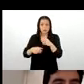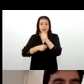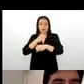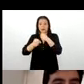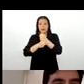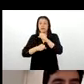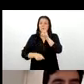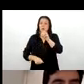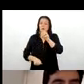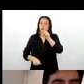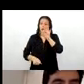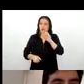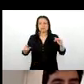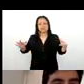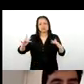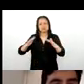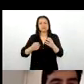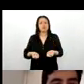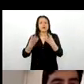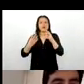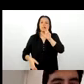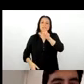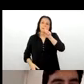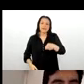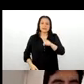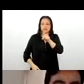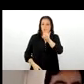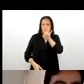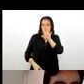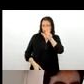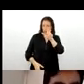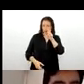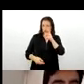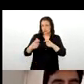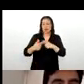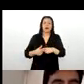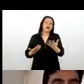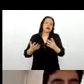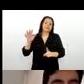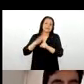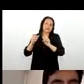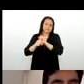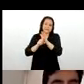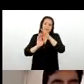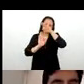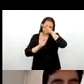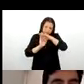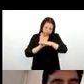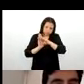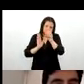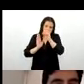ha recibido un flujo de 3,143 visitantes, bueno, la pandemia nos redujo las